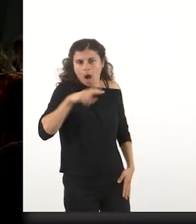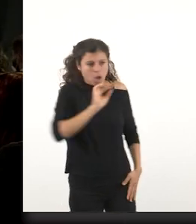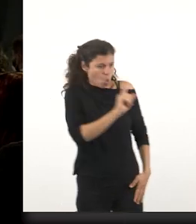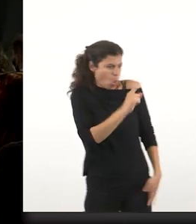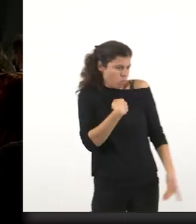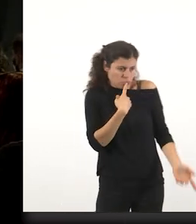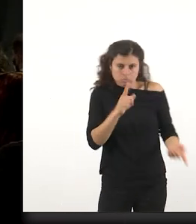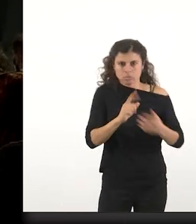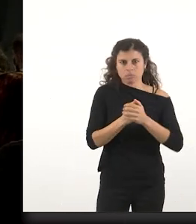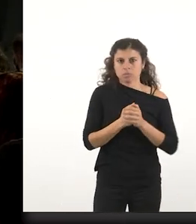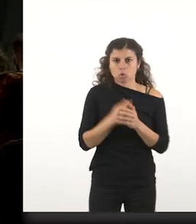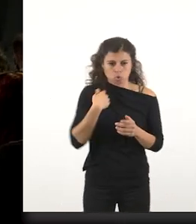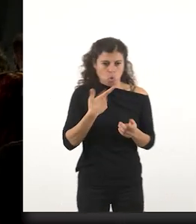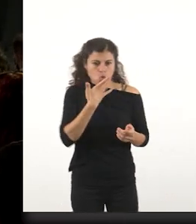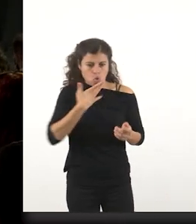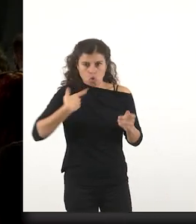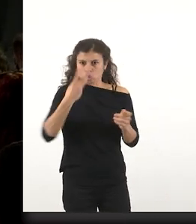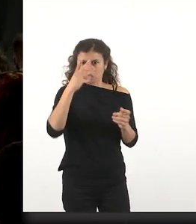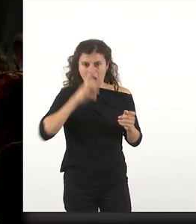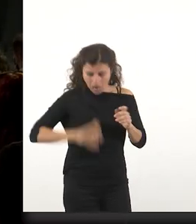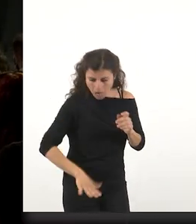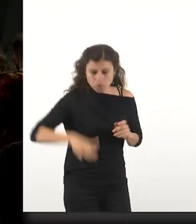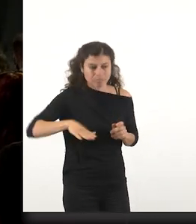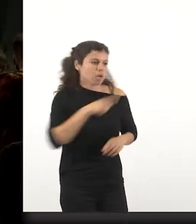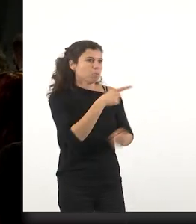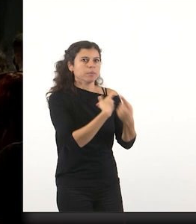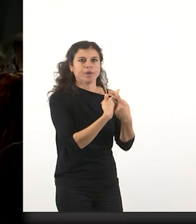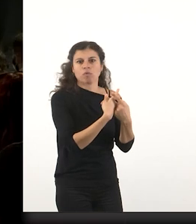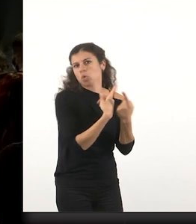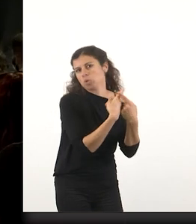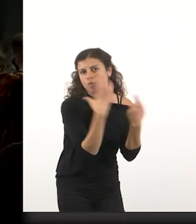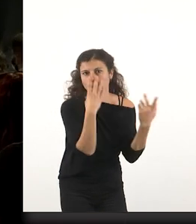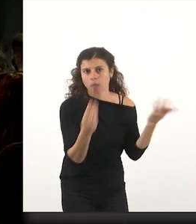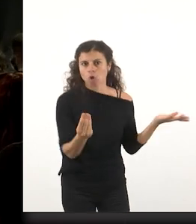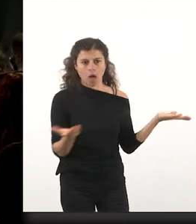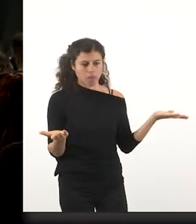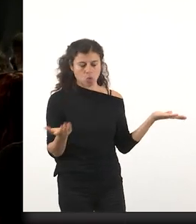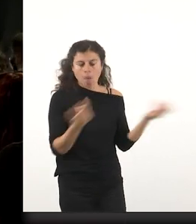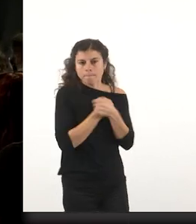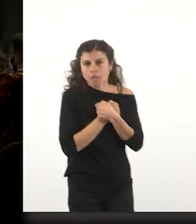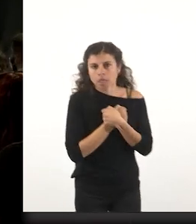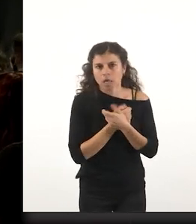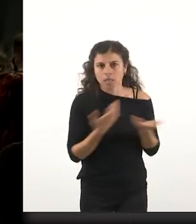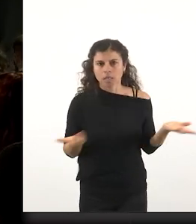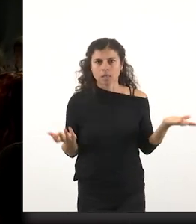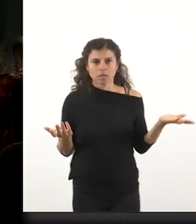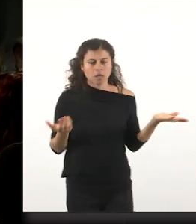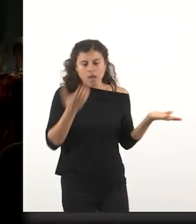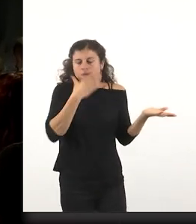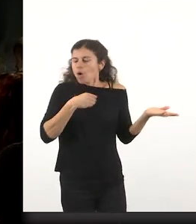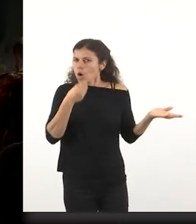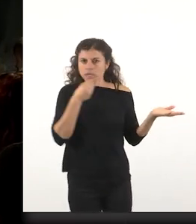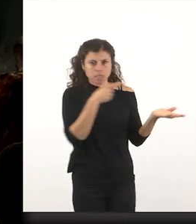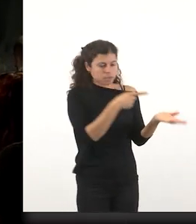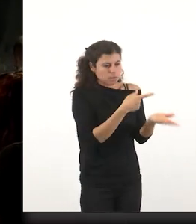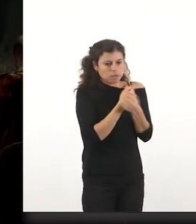¿vale? Porque Maite la conozco desde que tengo 3 años, como mi hermana, pero es que este tío es mi novio, está enamorada de mí, me quiere y me quiere de una manera tan bonita, tío.